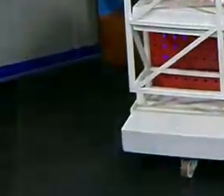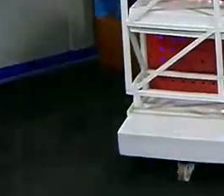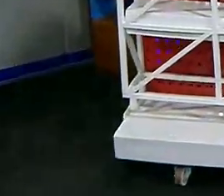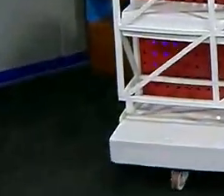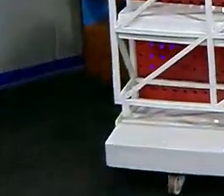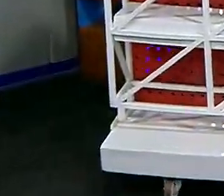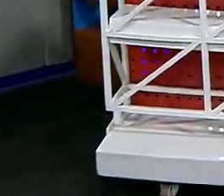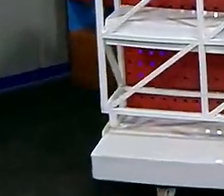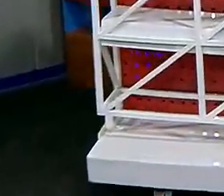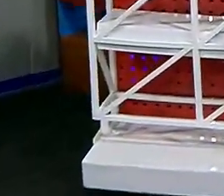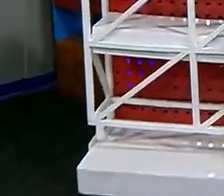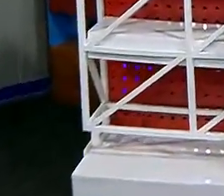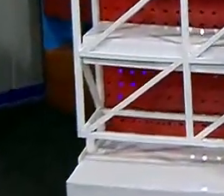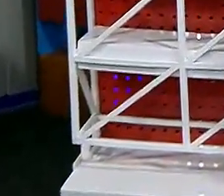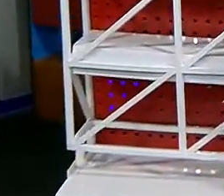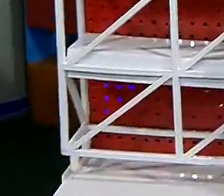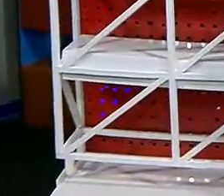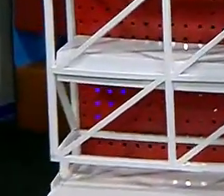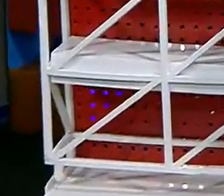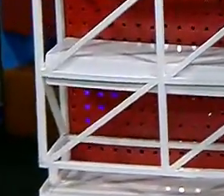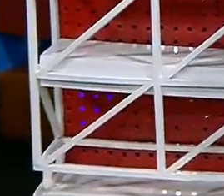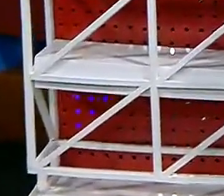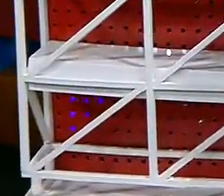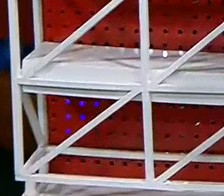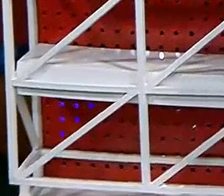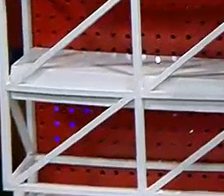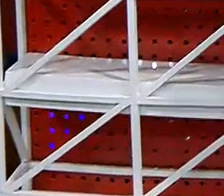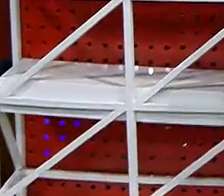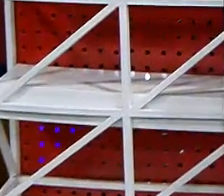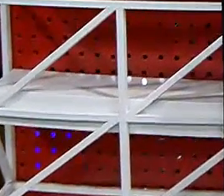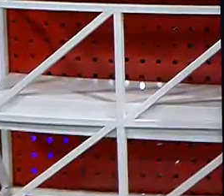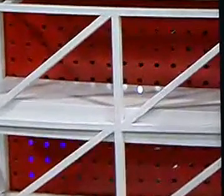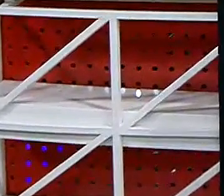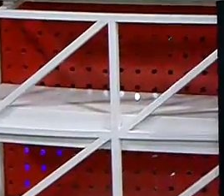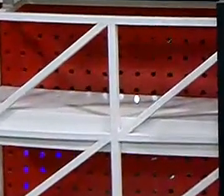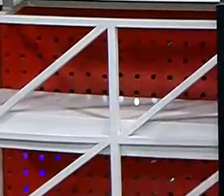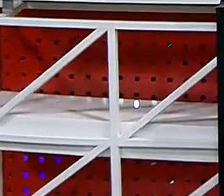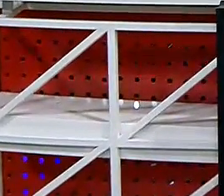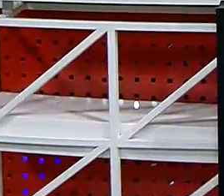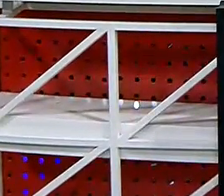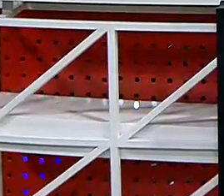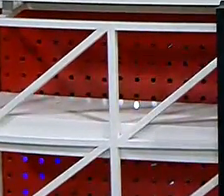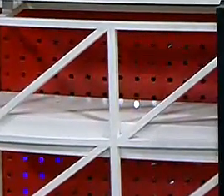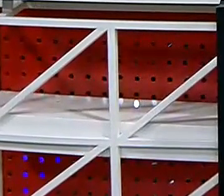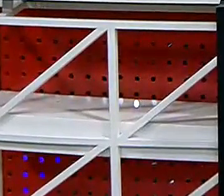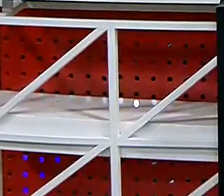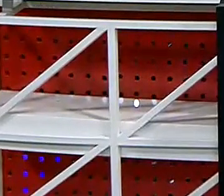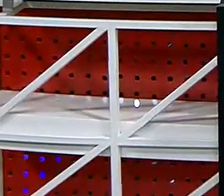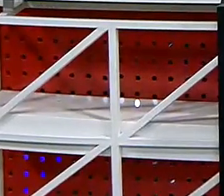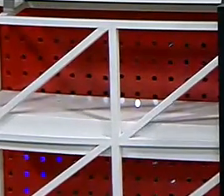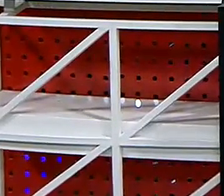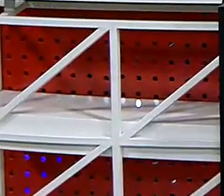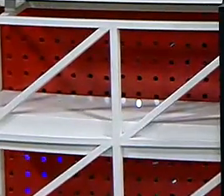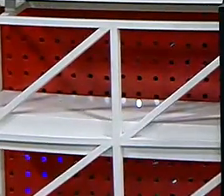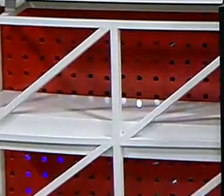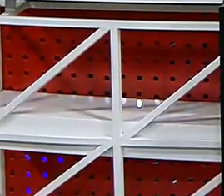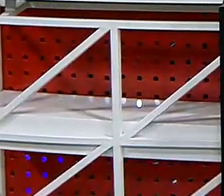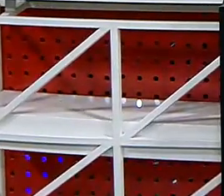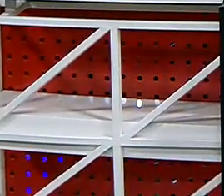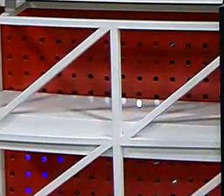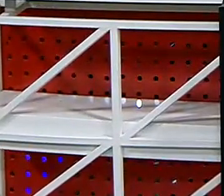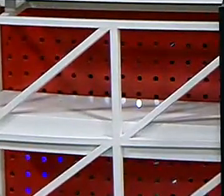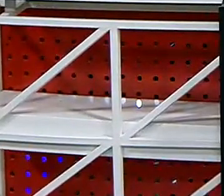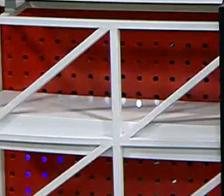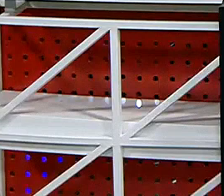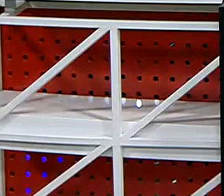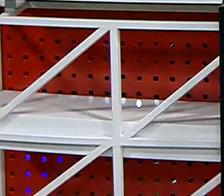Amigos televidentes, muy buenos días. Ya estamos nuevamente con ustedes para la información iniciando semana. Luisa,